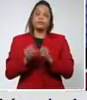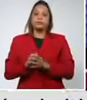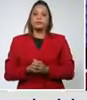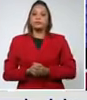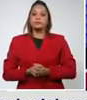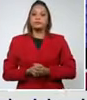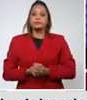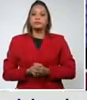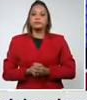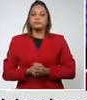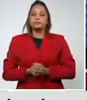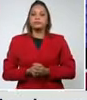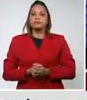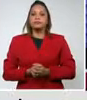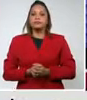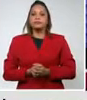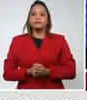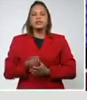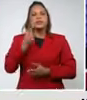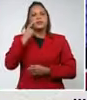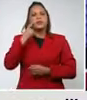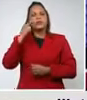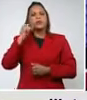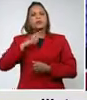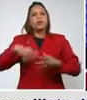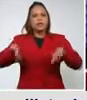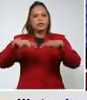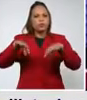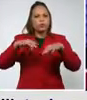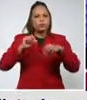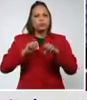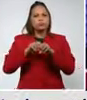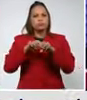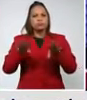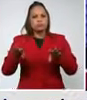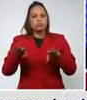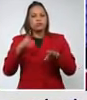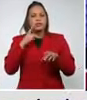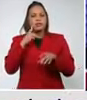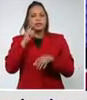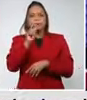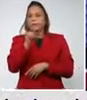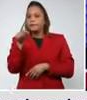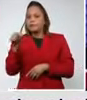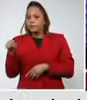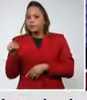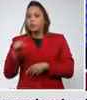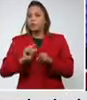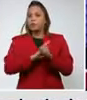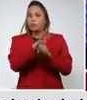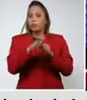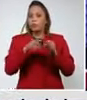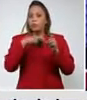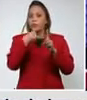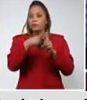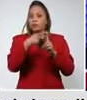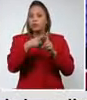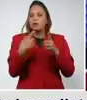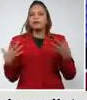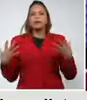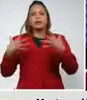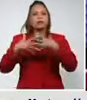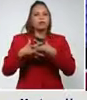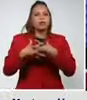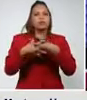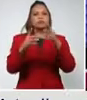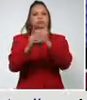Si vemos el comportamiento de los casos diagnosticados relacionados su contagio